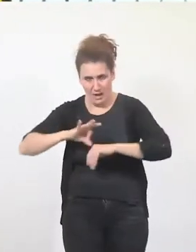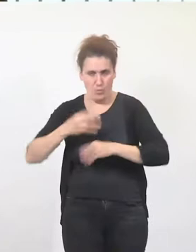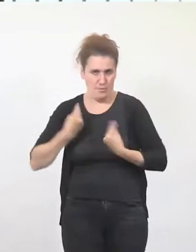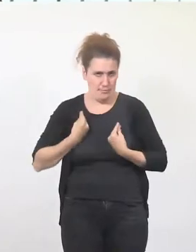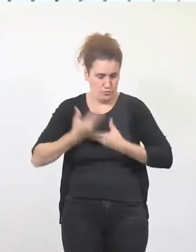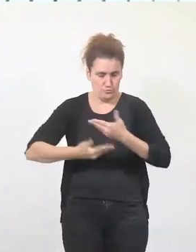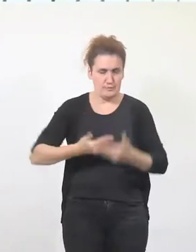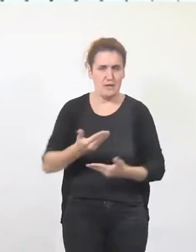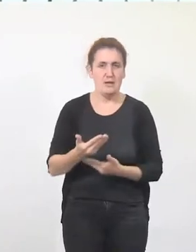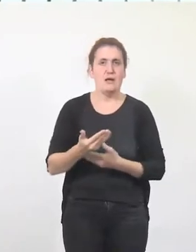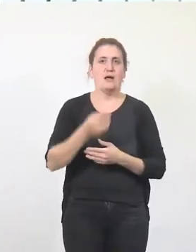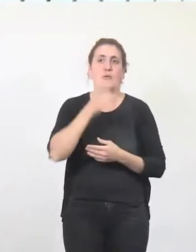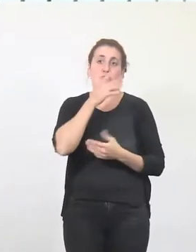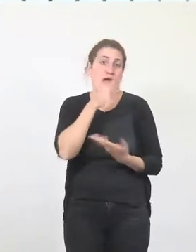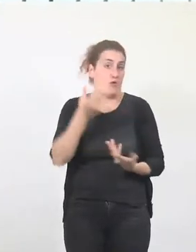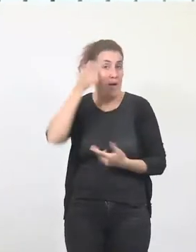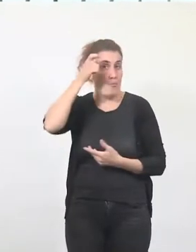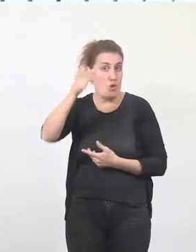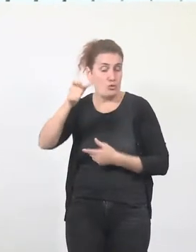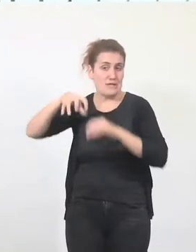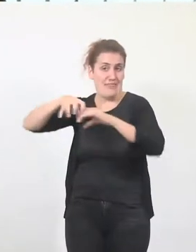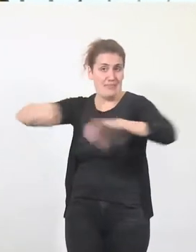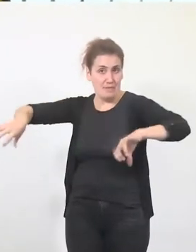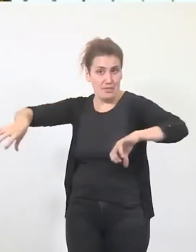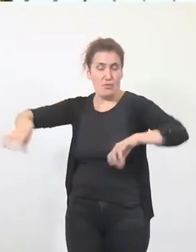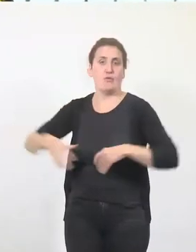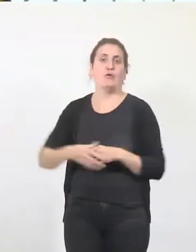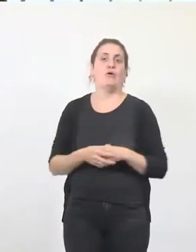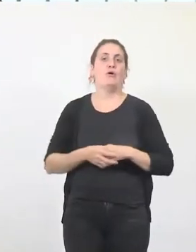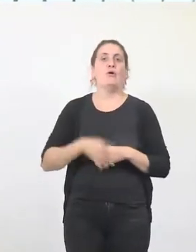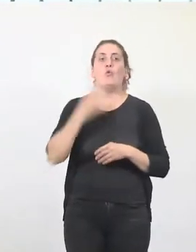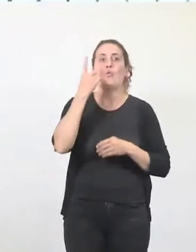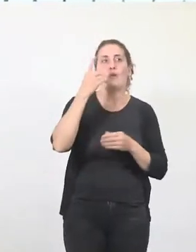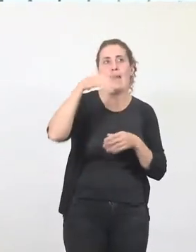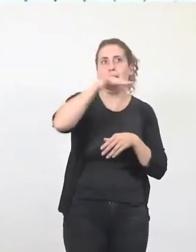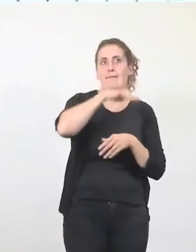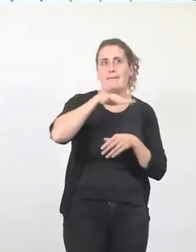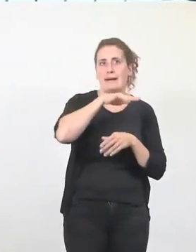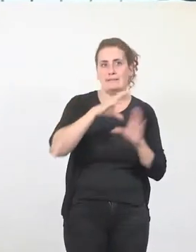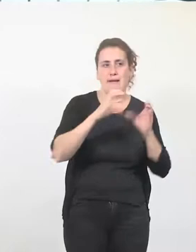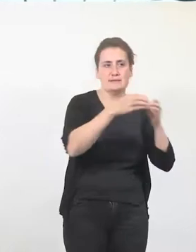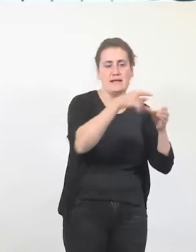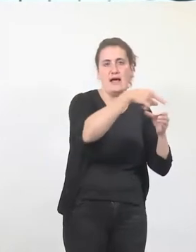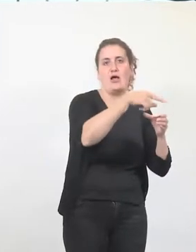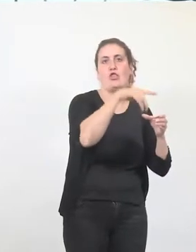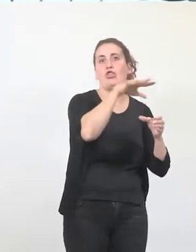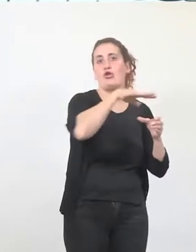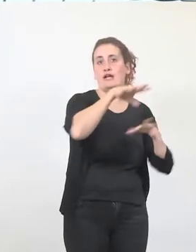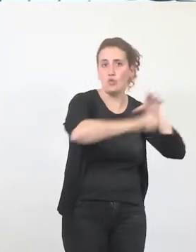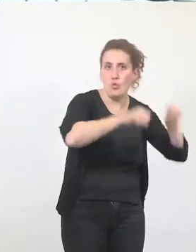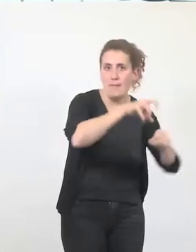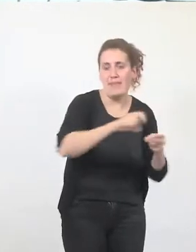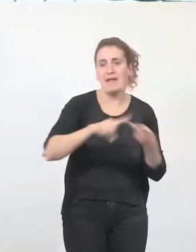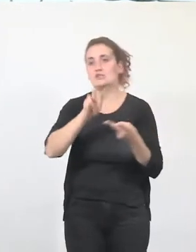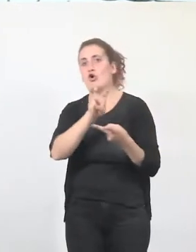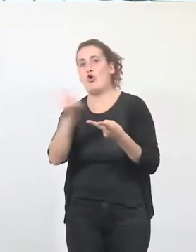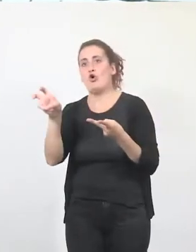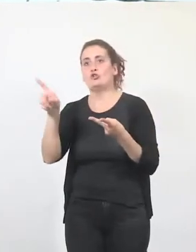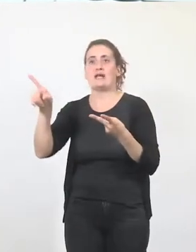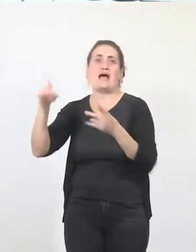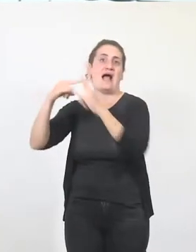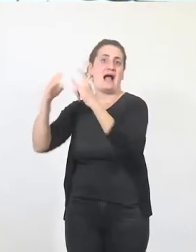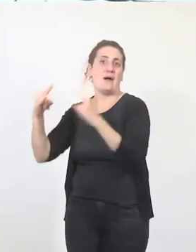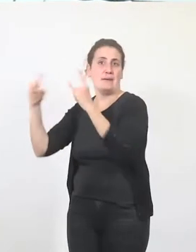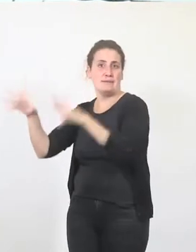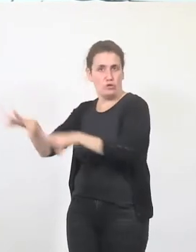que pues el pueblo está dividido, una parte está viviendo en las zonas ocupadas, otra parte está viviendo